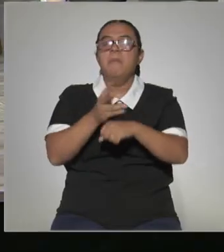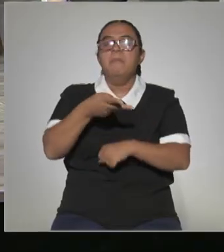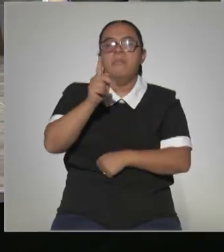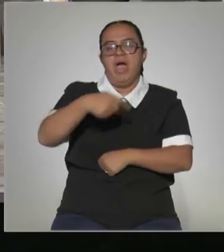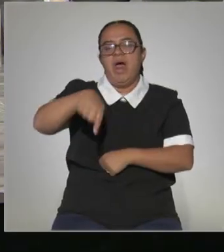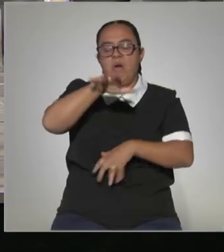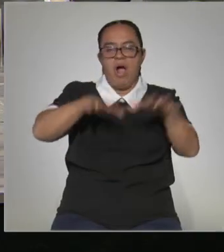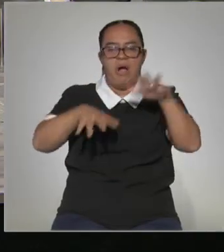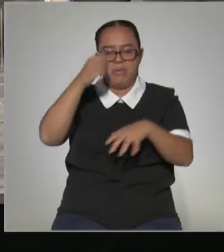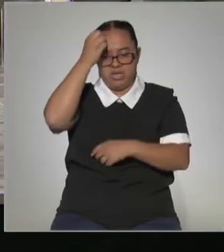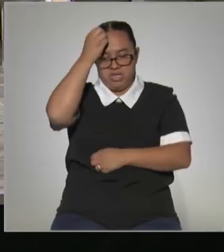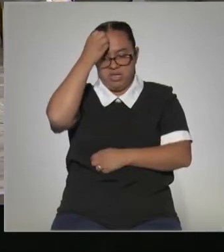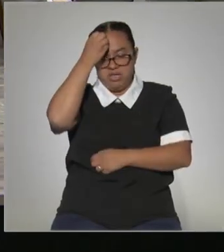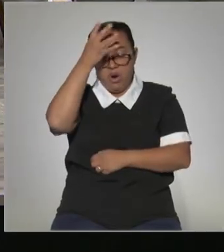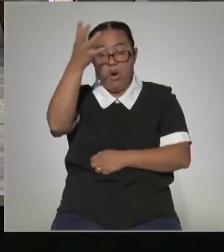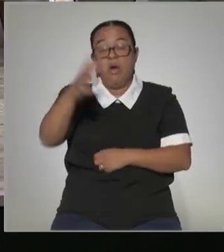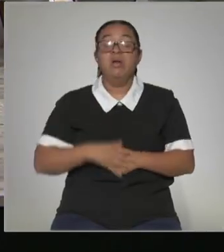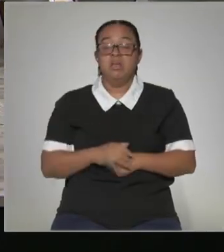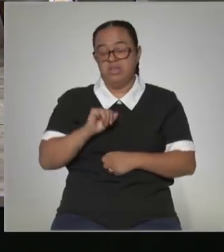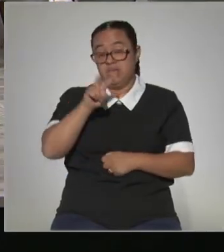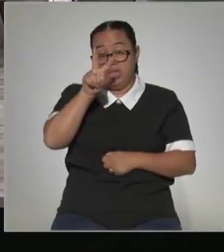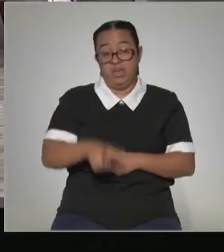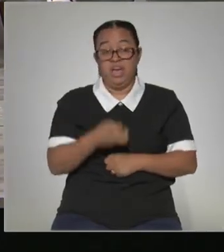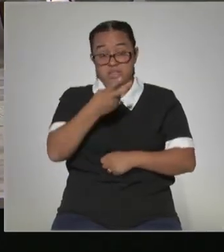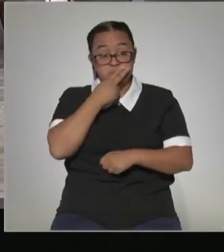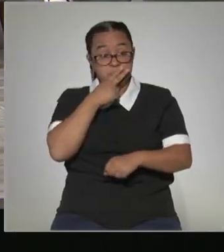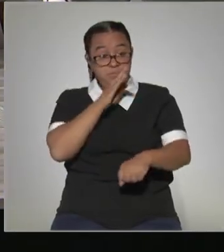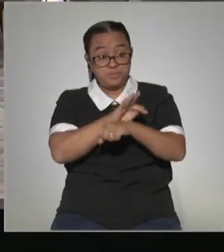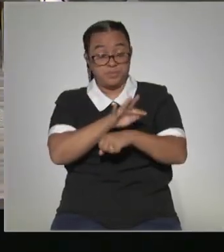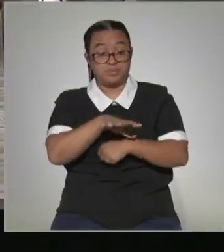acordamos. Exactamente, funciona y el problema es que no nos acordamos.